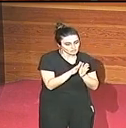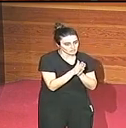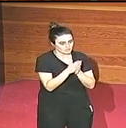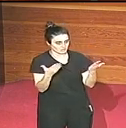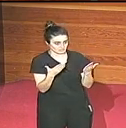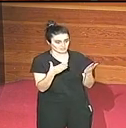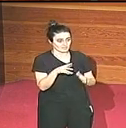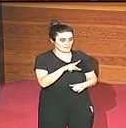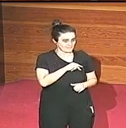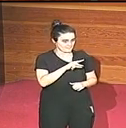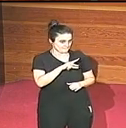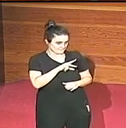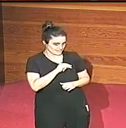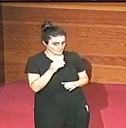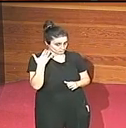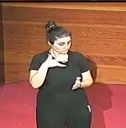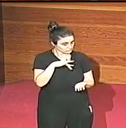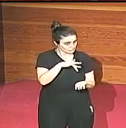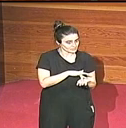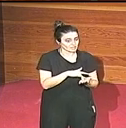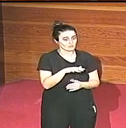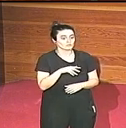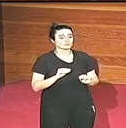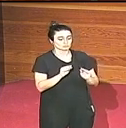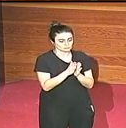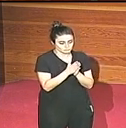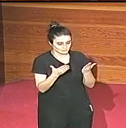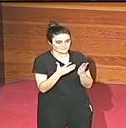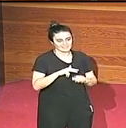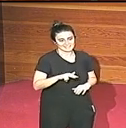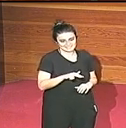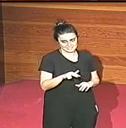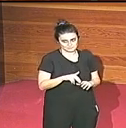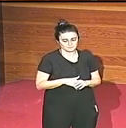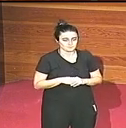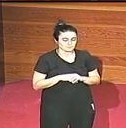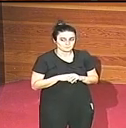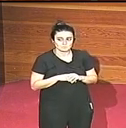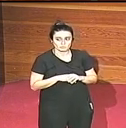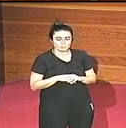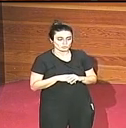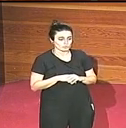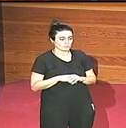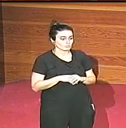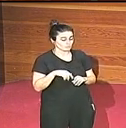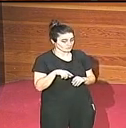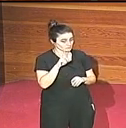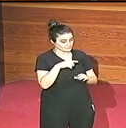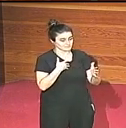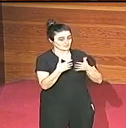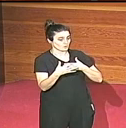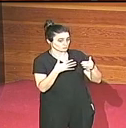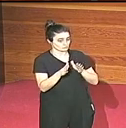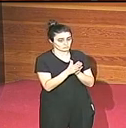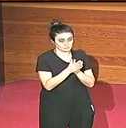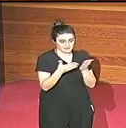Euskadi Literatura Saria lortu zuen gaztelaniazko saiakeraren kategorian. Además, Mikel es autor del libro Las grietas